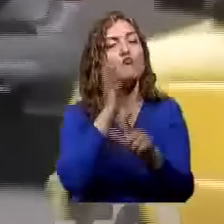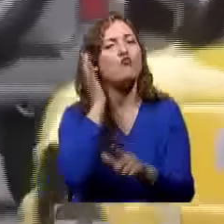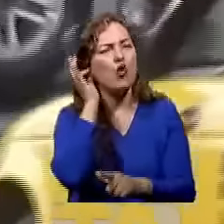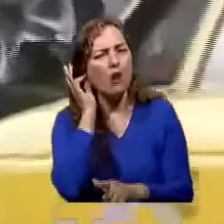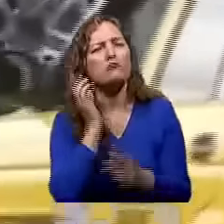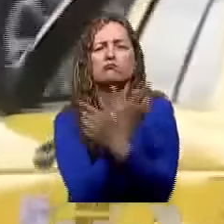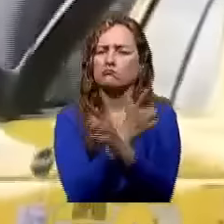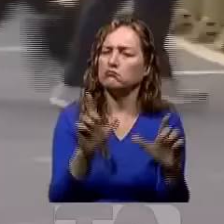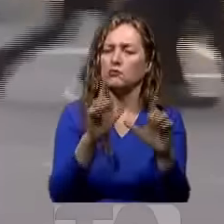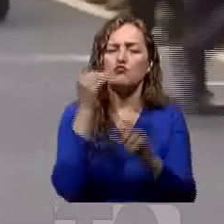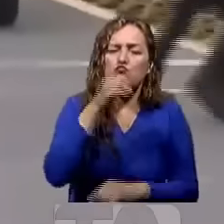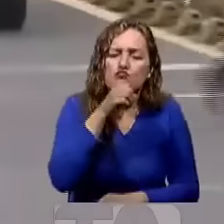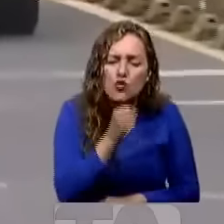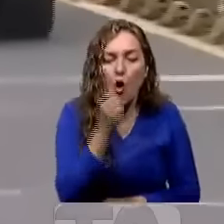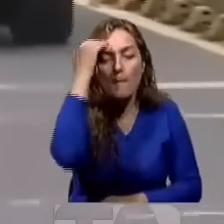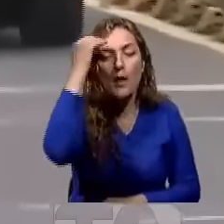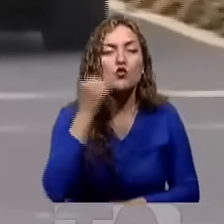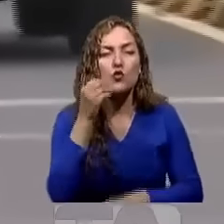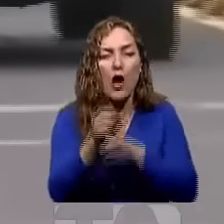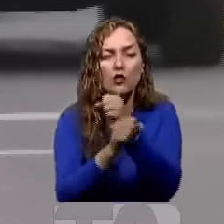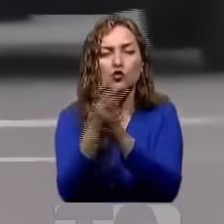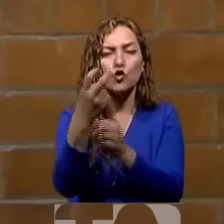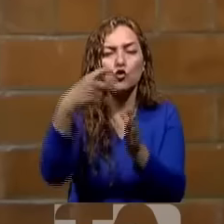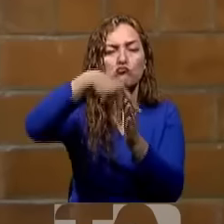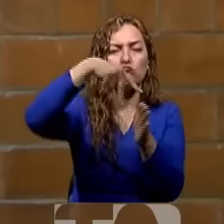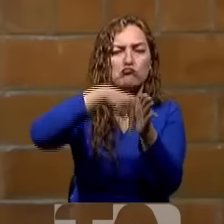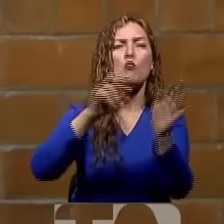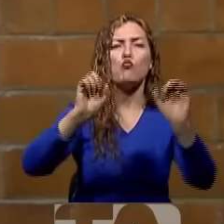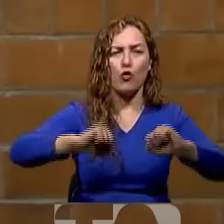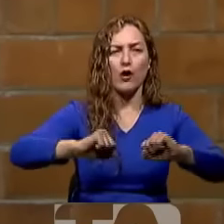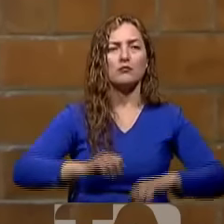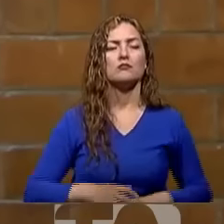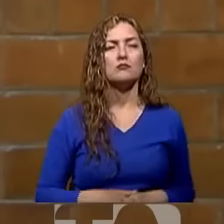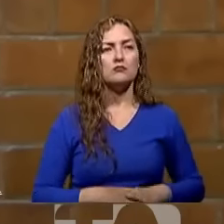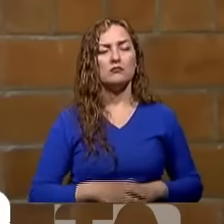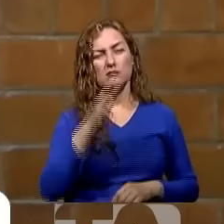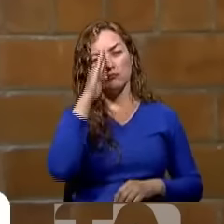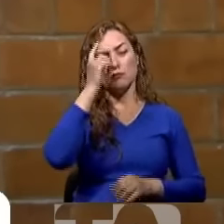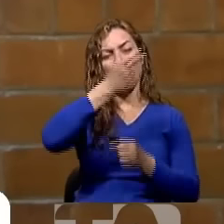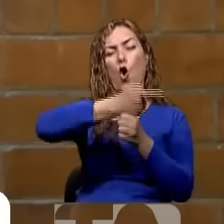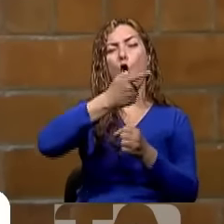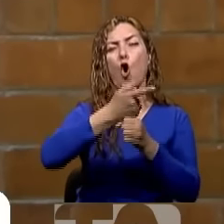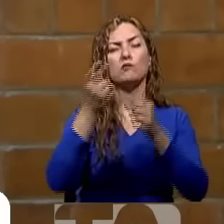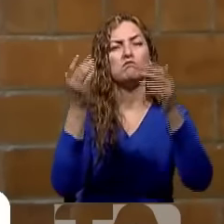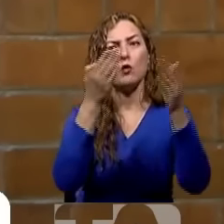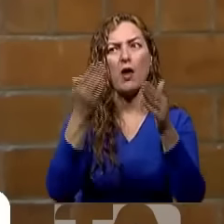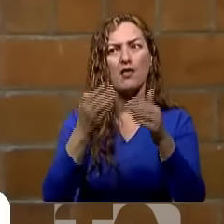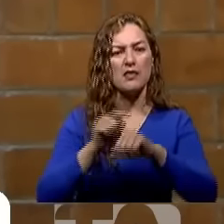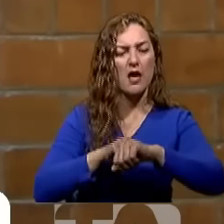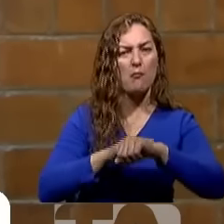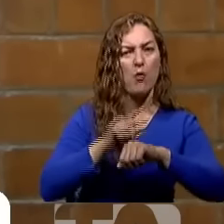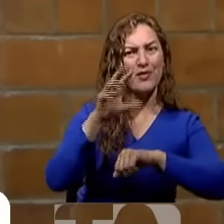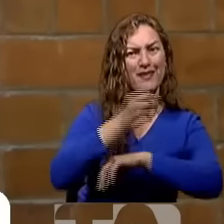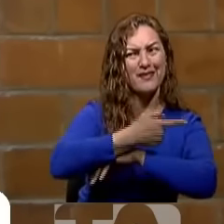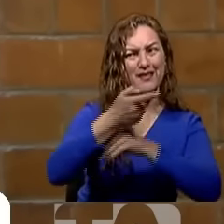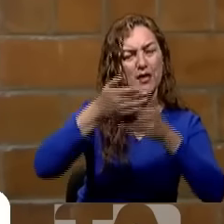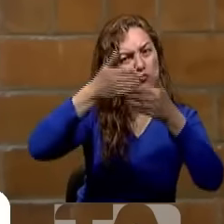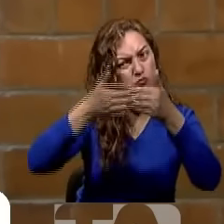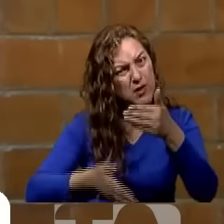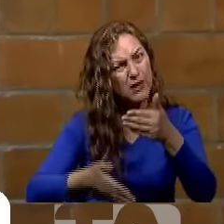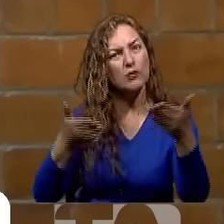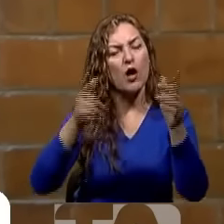adultos mayores, menores de 12 años, entre otros. Porque hay una disposición transitoria que otorga 30 días plazo para que se puedan